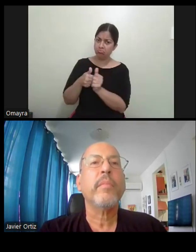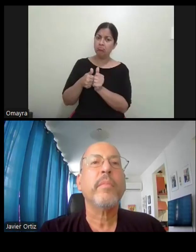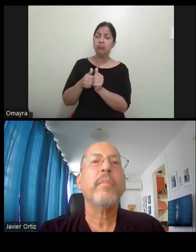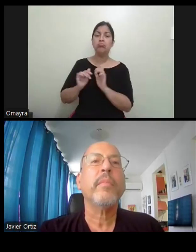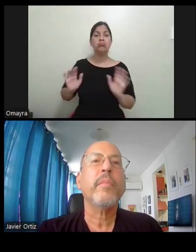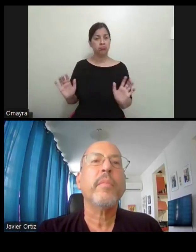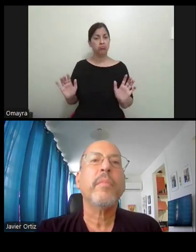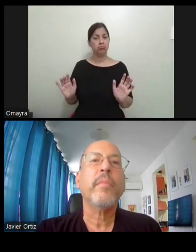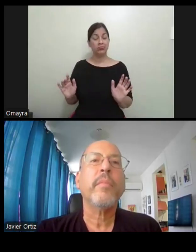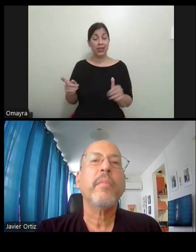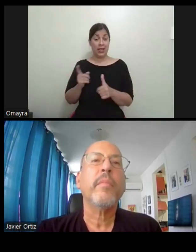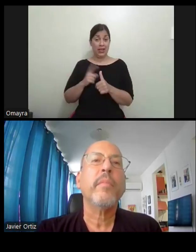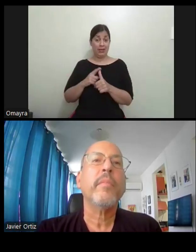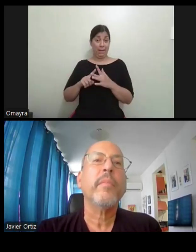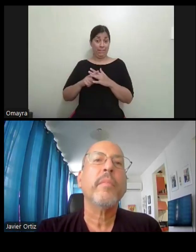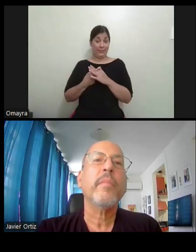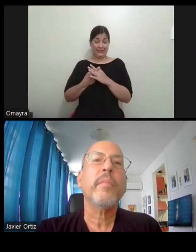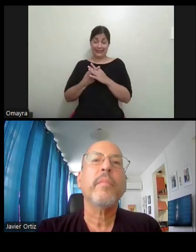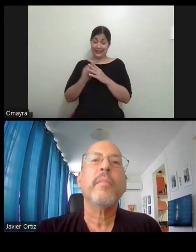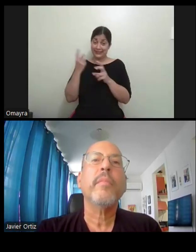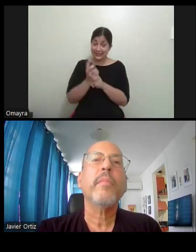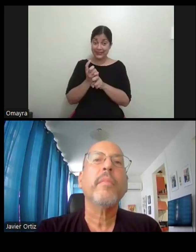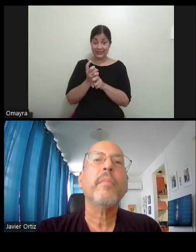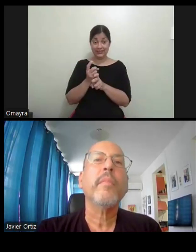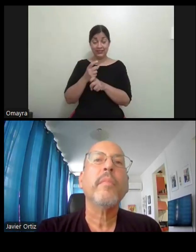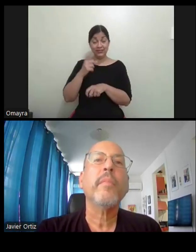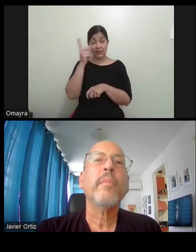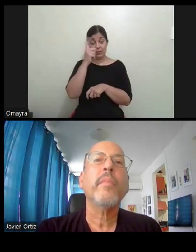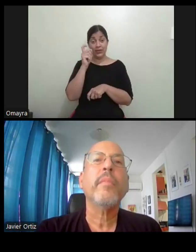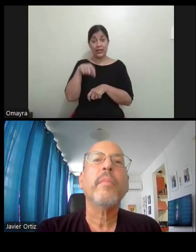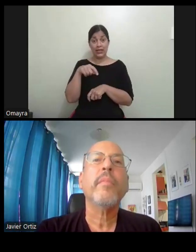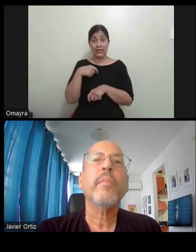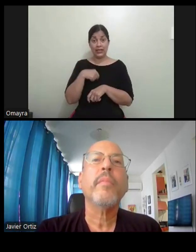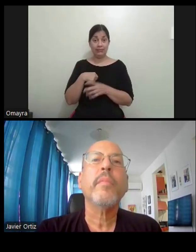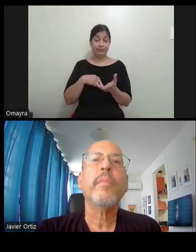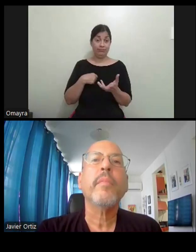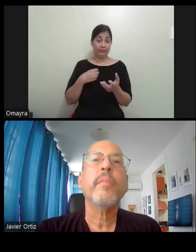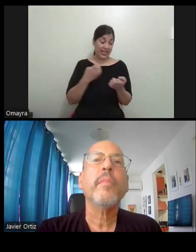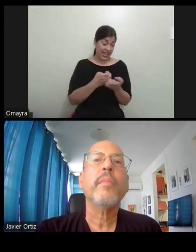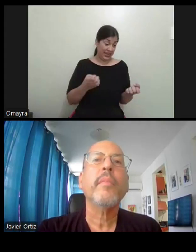bien. Al principio fue bien duro porque había que salir de equipo que servía.